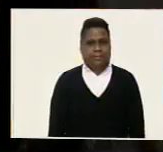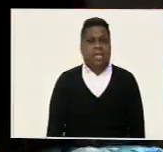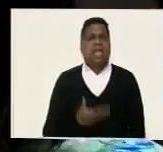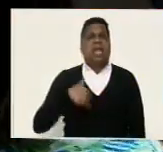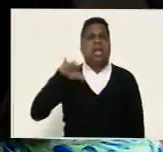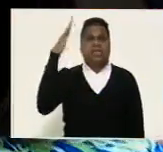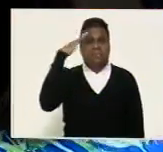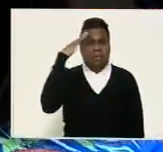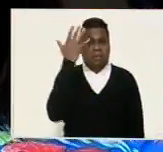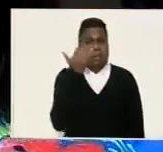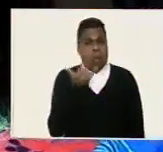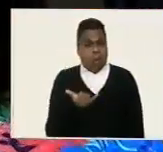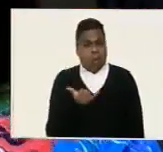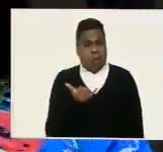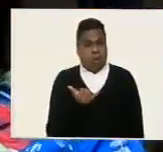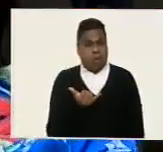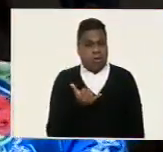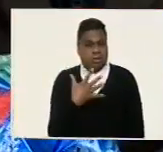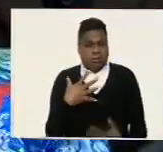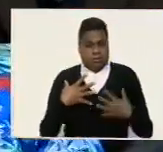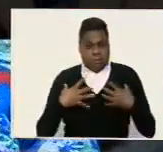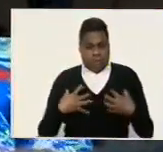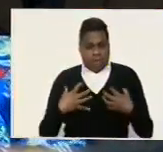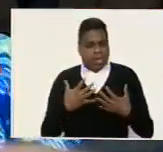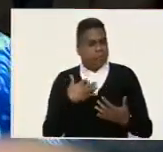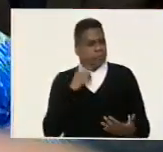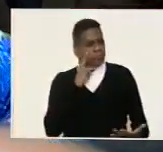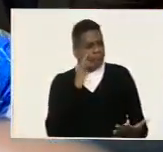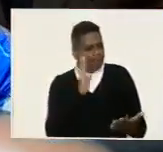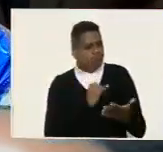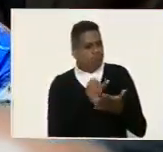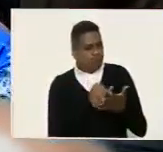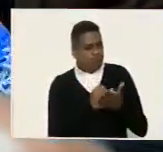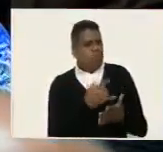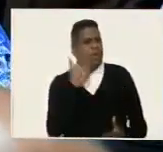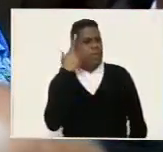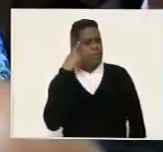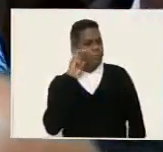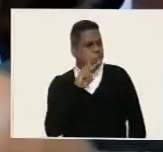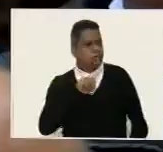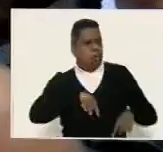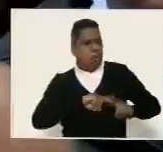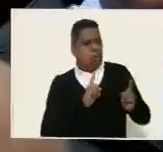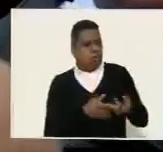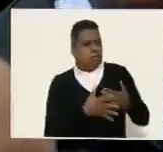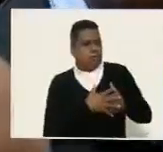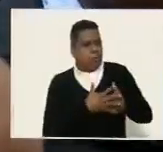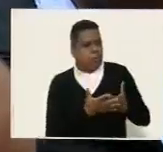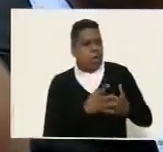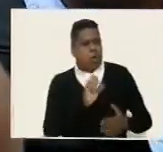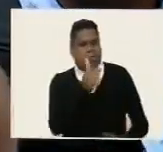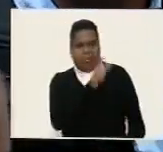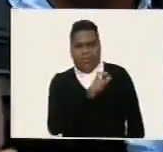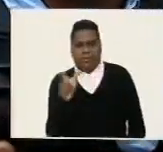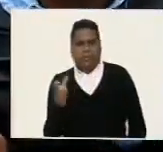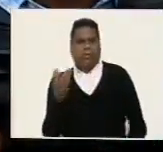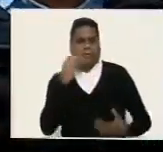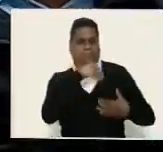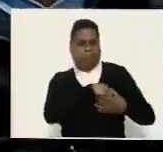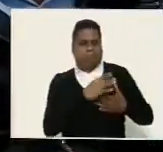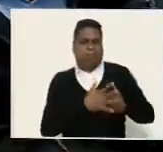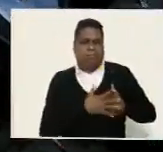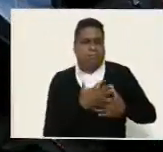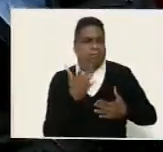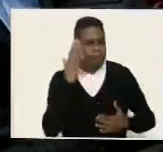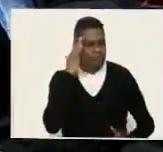Sabemos hoy que en sus pechos está comprobado que militan corazones, camaradas y amigos.